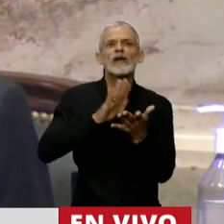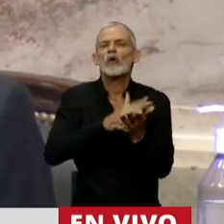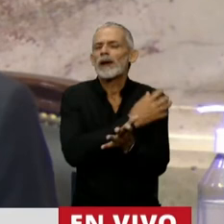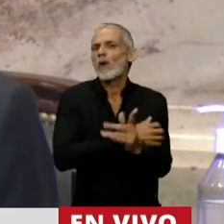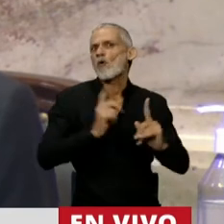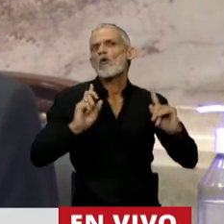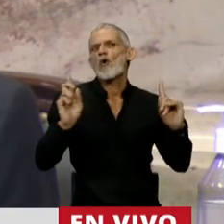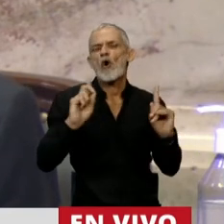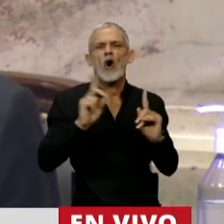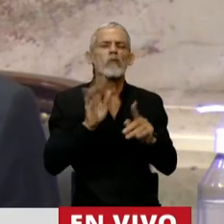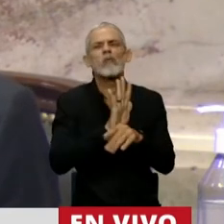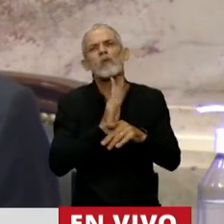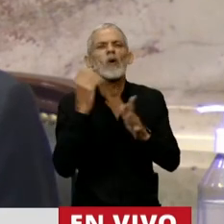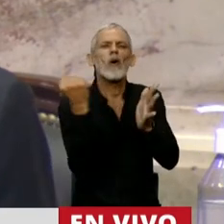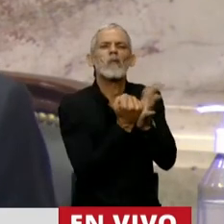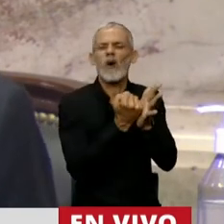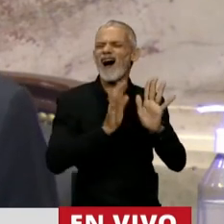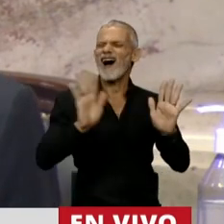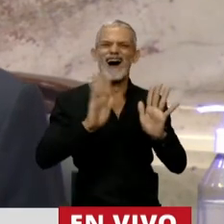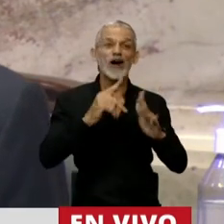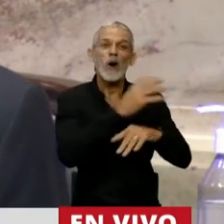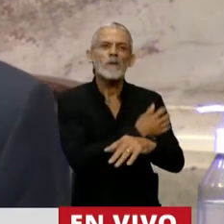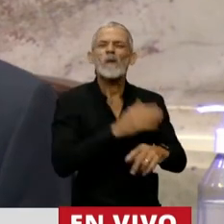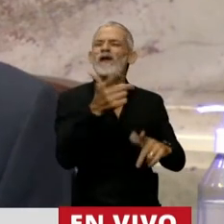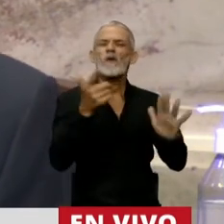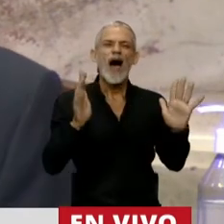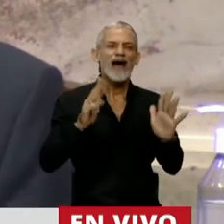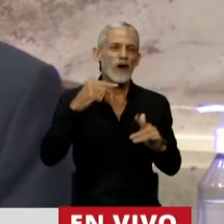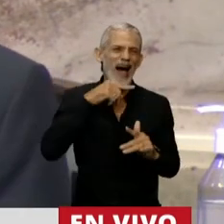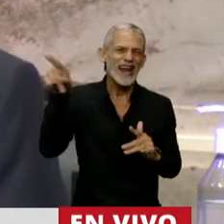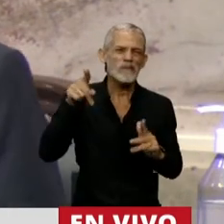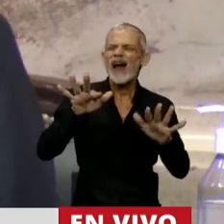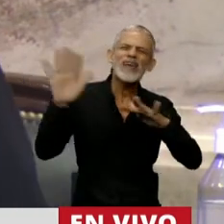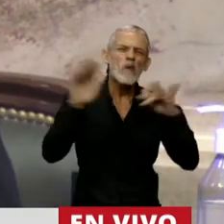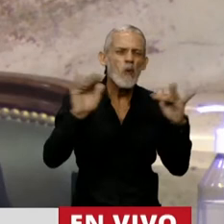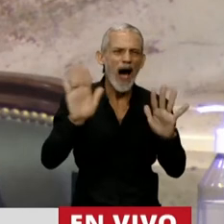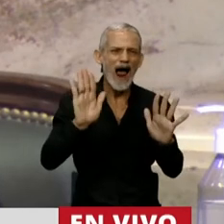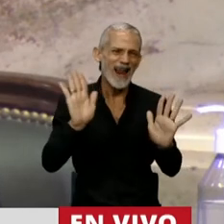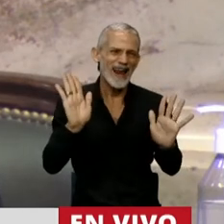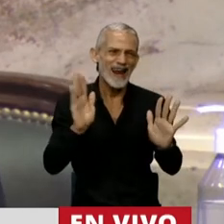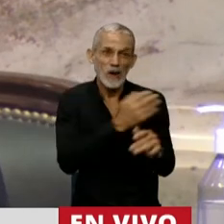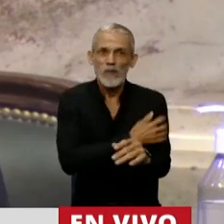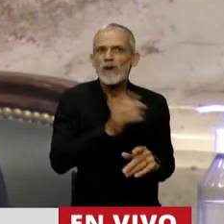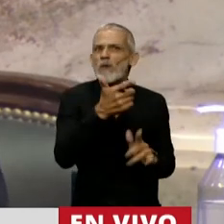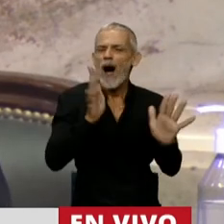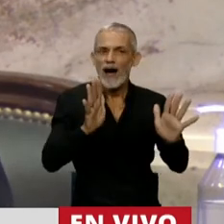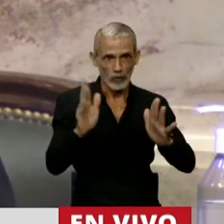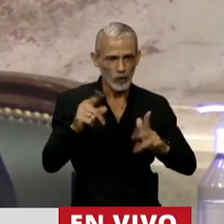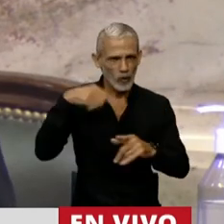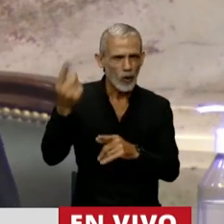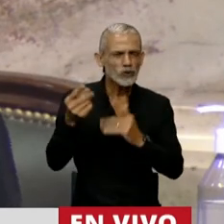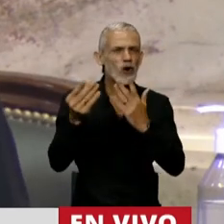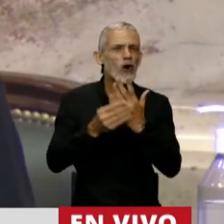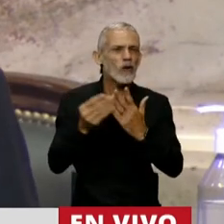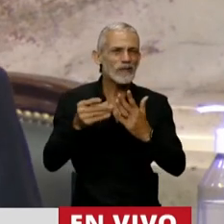pobres porque era estigmatizarlos, entonces no había pobres en la Argentina o menos que en Alemania, o al otro ministro de Economía que en un reportaje